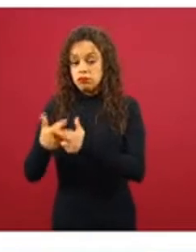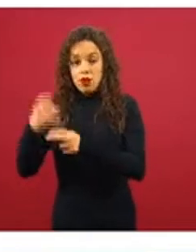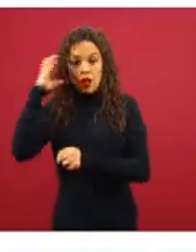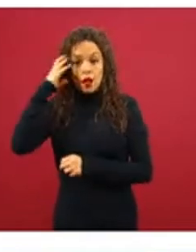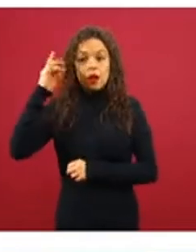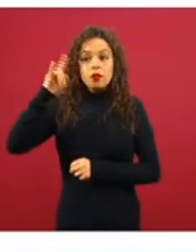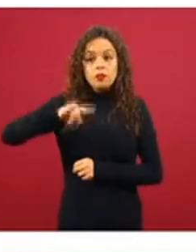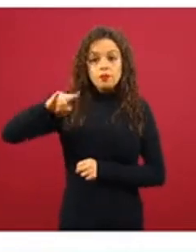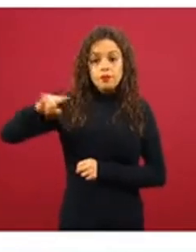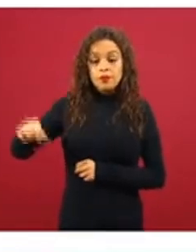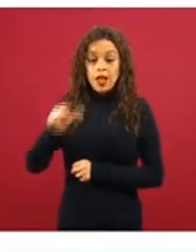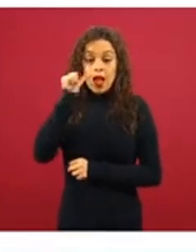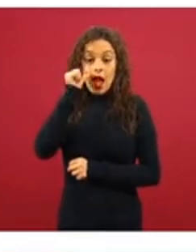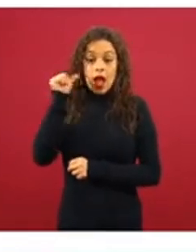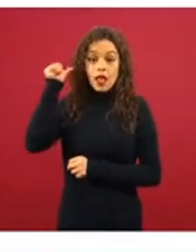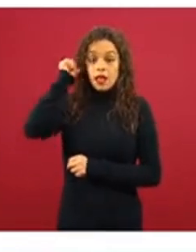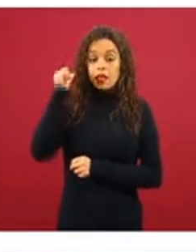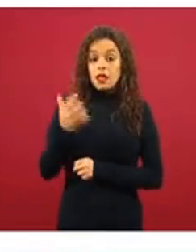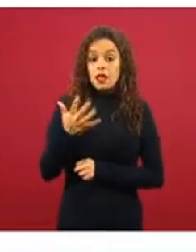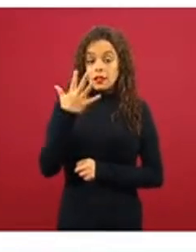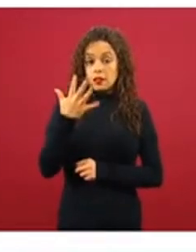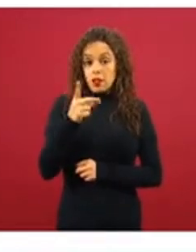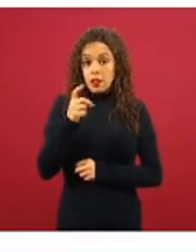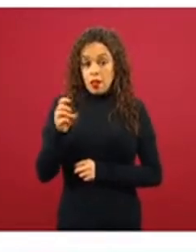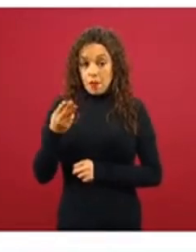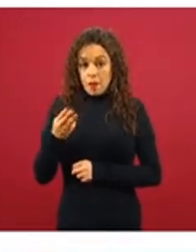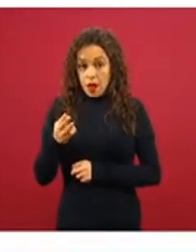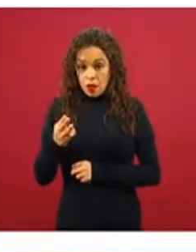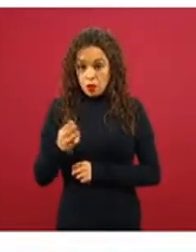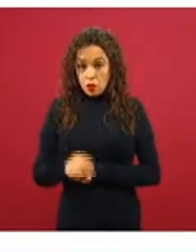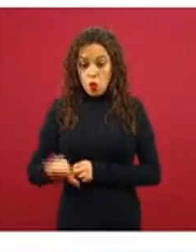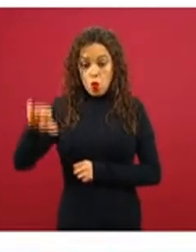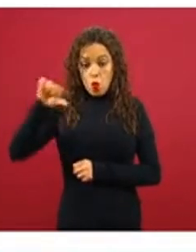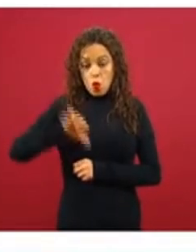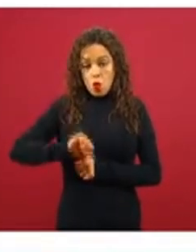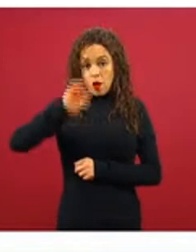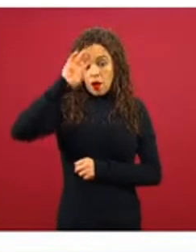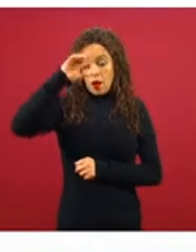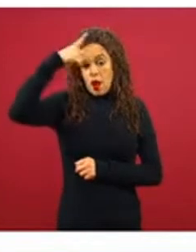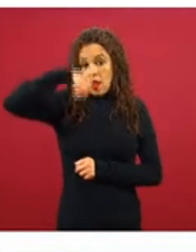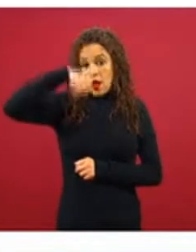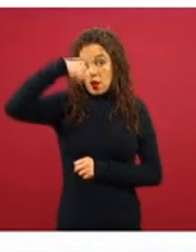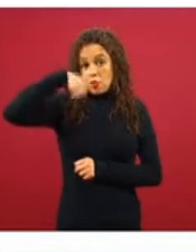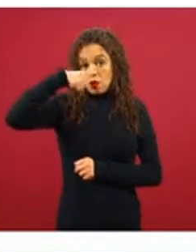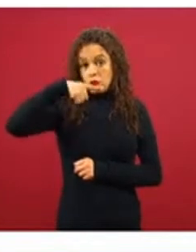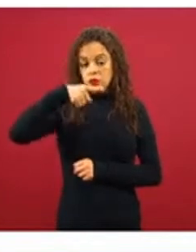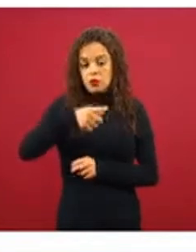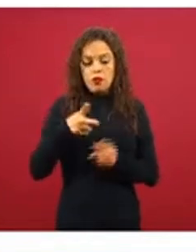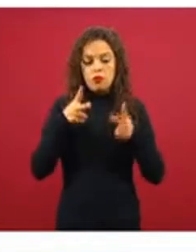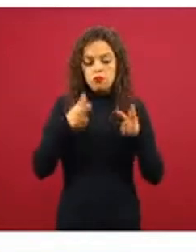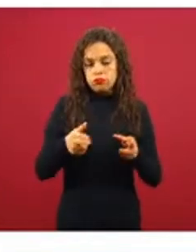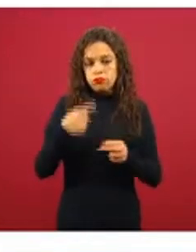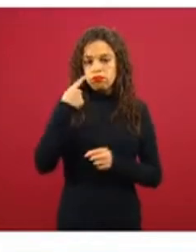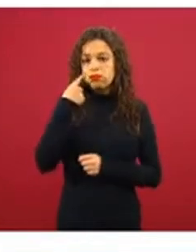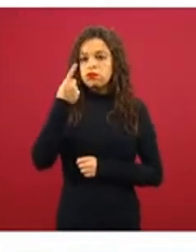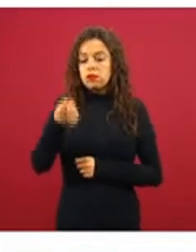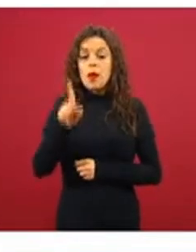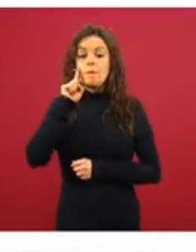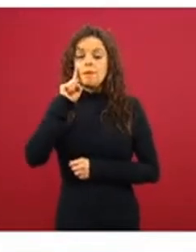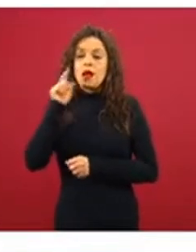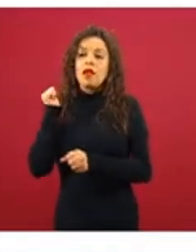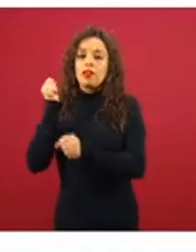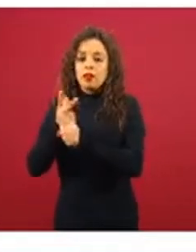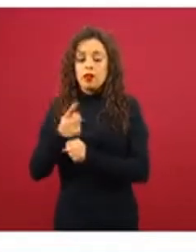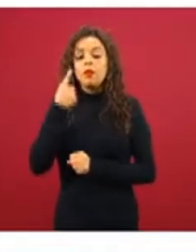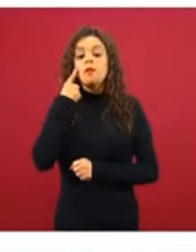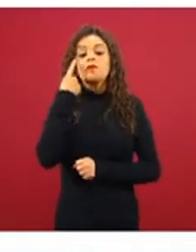de ayer, del 5 de mayo. El día de hoy corta a la medianoche y se reporta el día de mañana temprano, pero entonces en el último